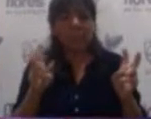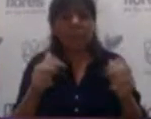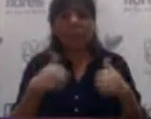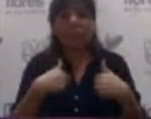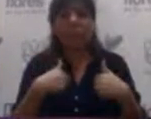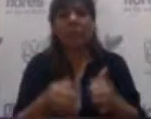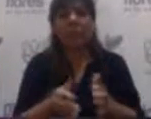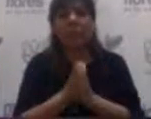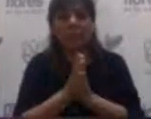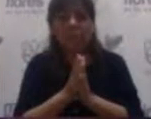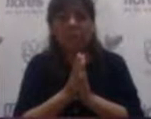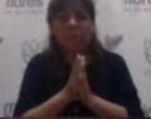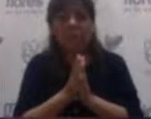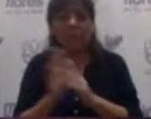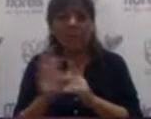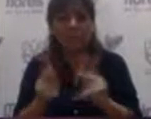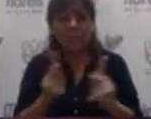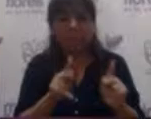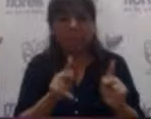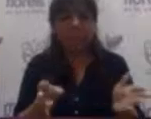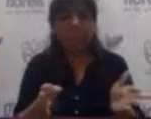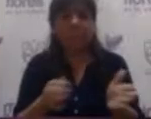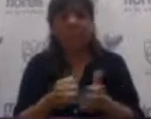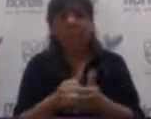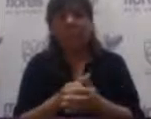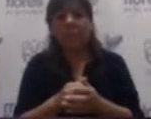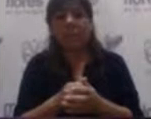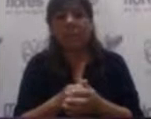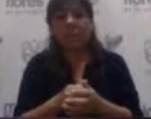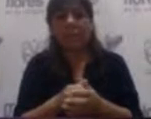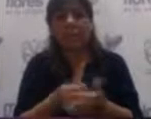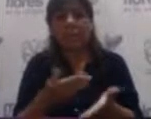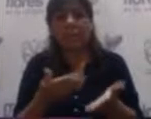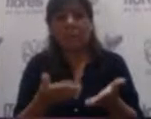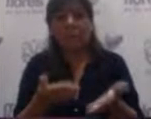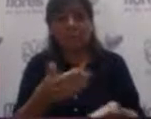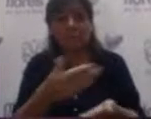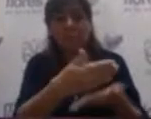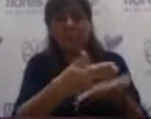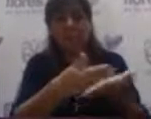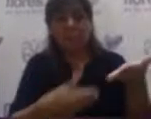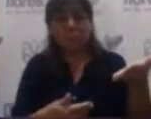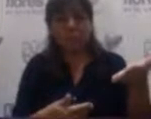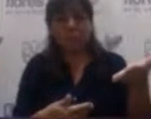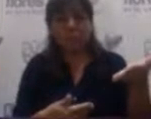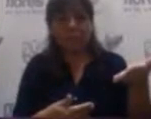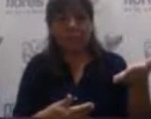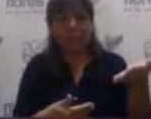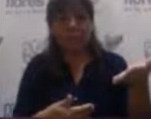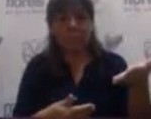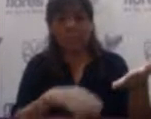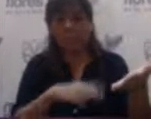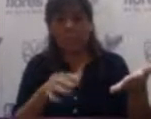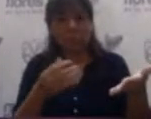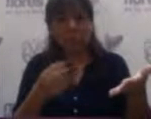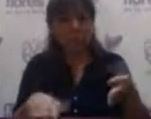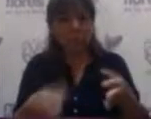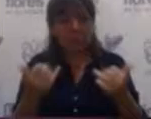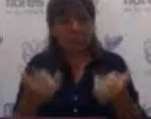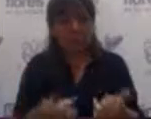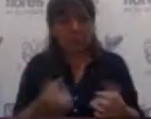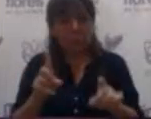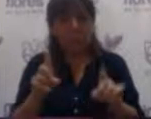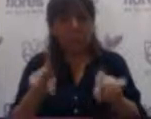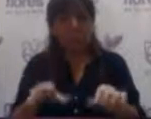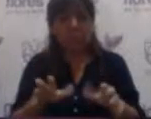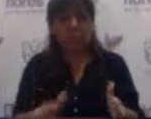Consejo que se sirvan exonerar de la aprobación del acta para la ejecución inmediata de los acuerdos tomados esta mañana. Aquellos miembros